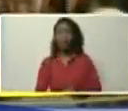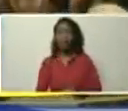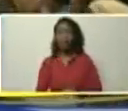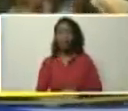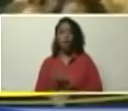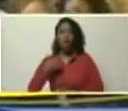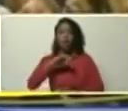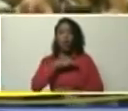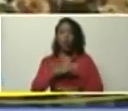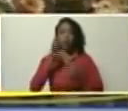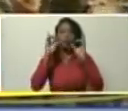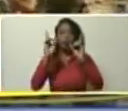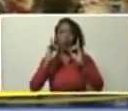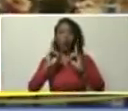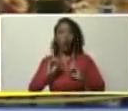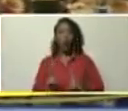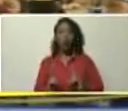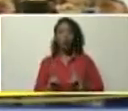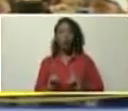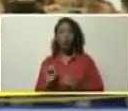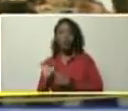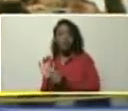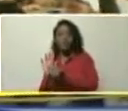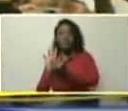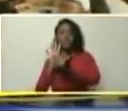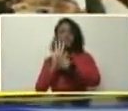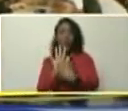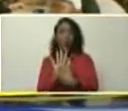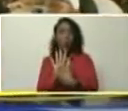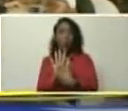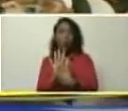hemos decidido lanzar